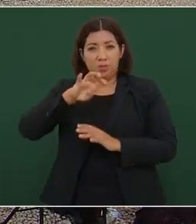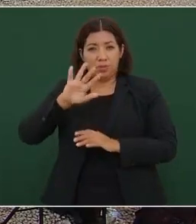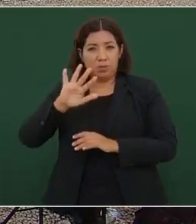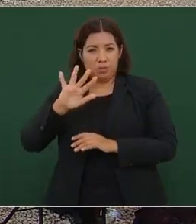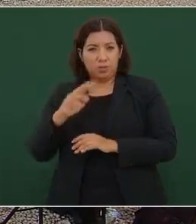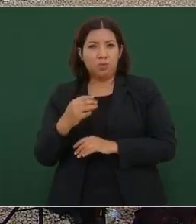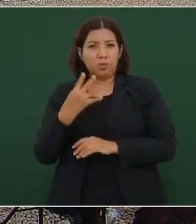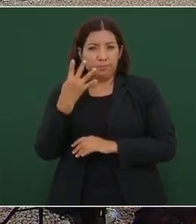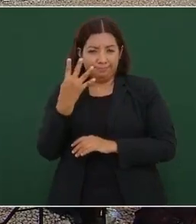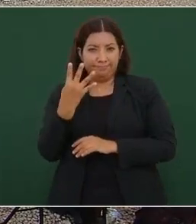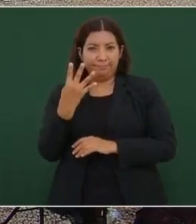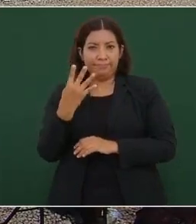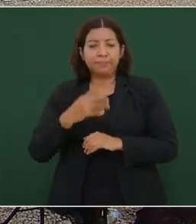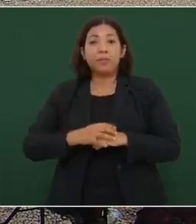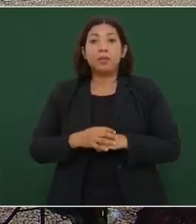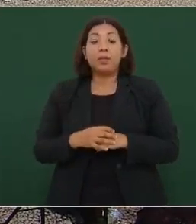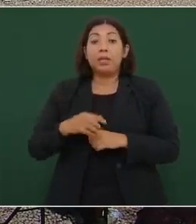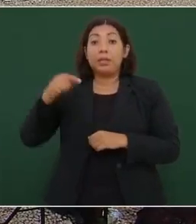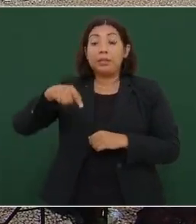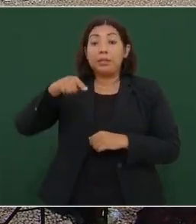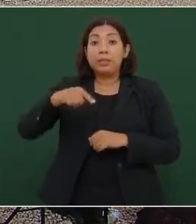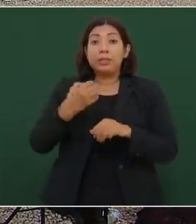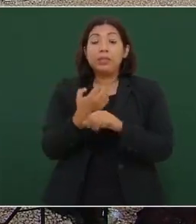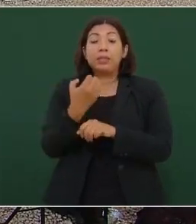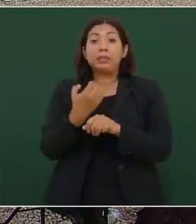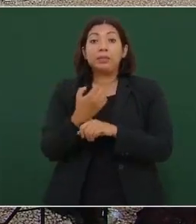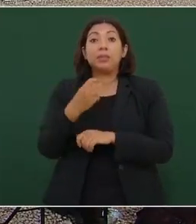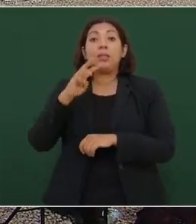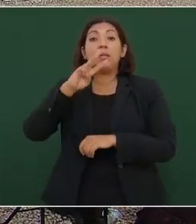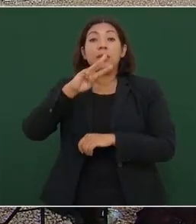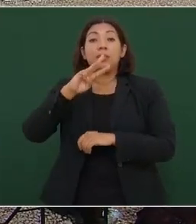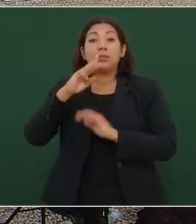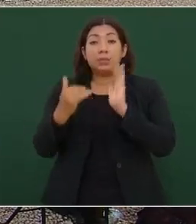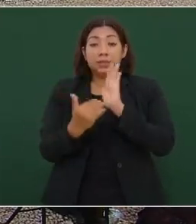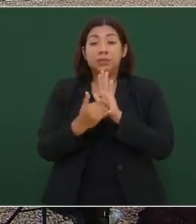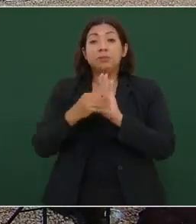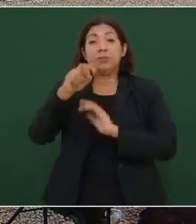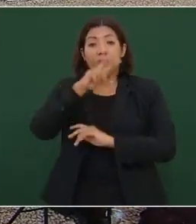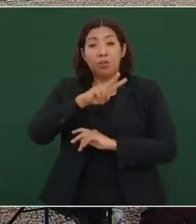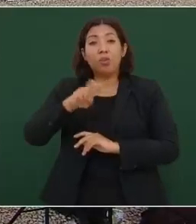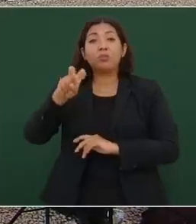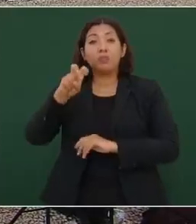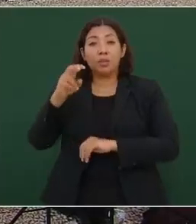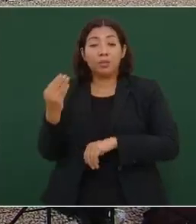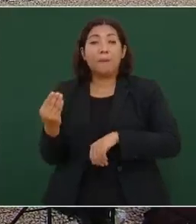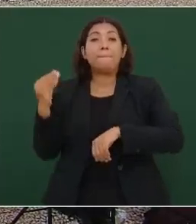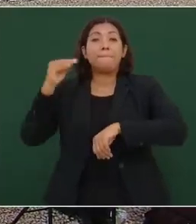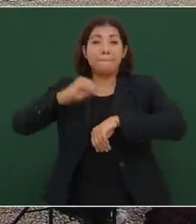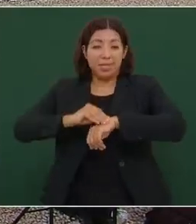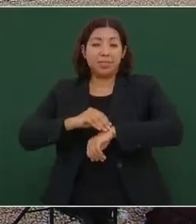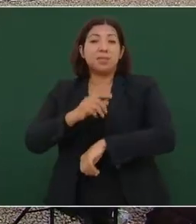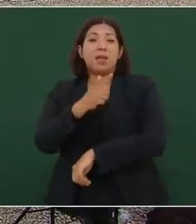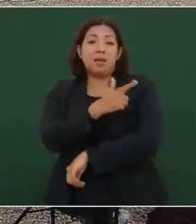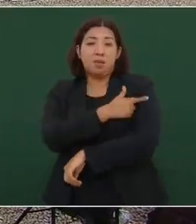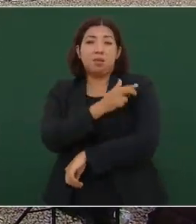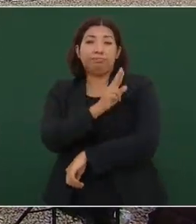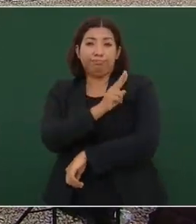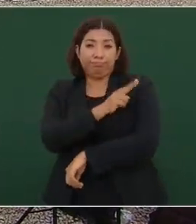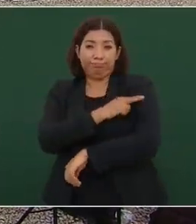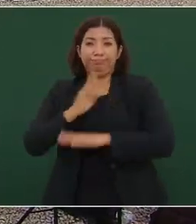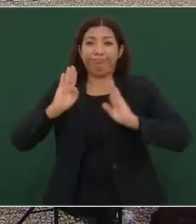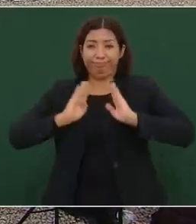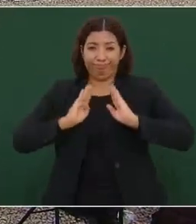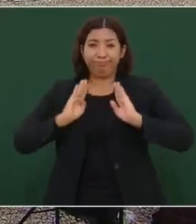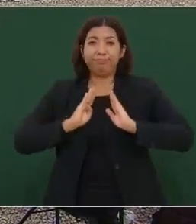2.454, aquí el estado tendrá 3.200 guardias nacionales adicionales. Este